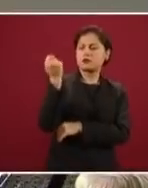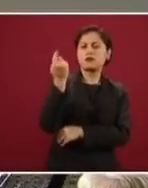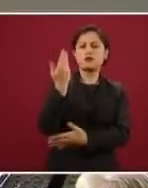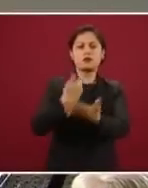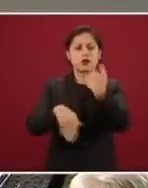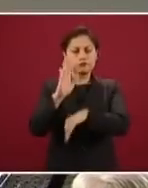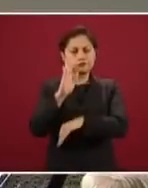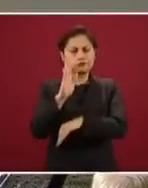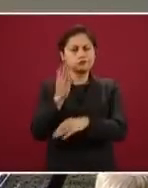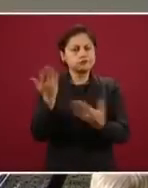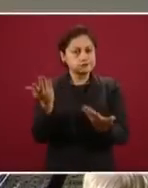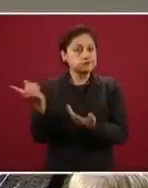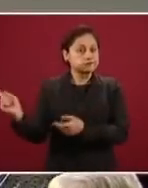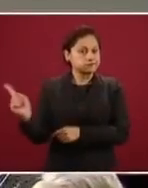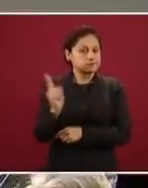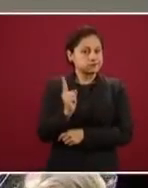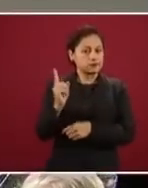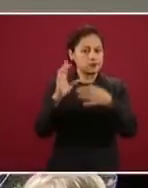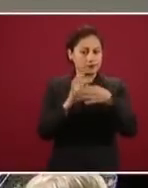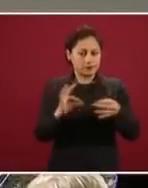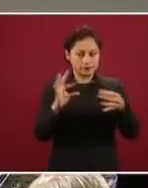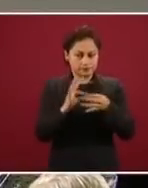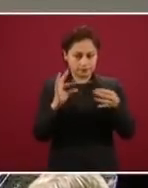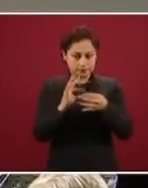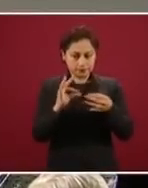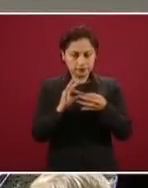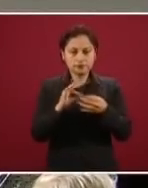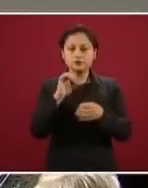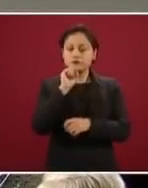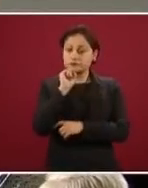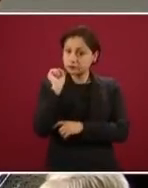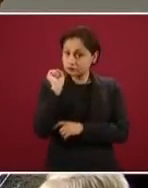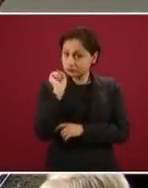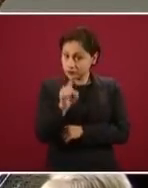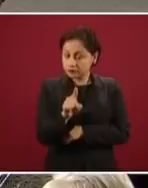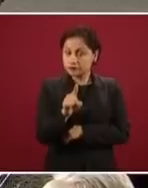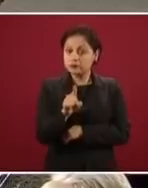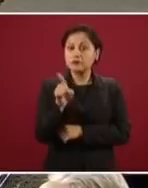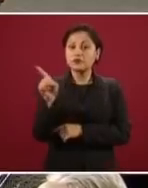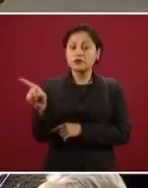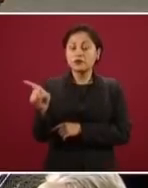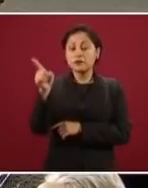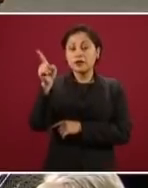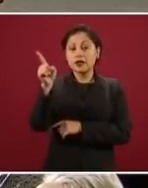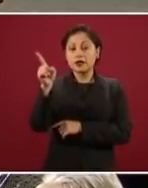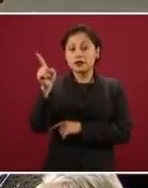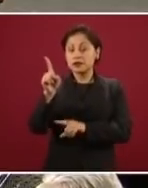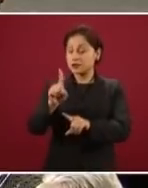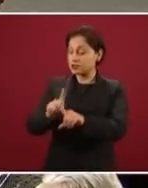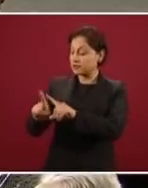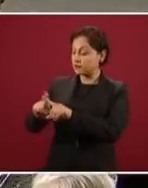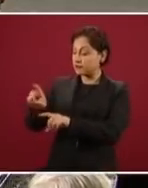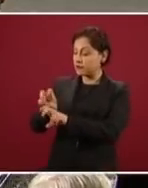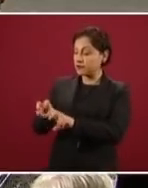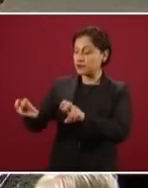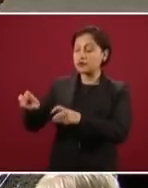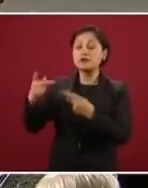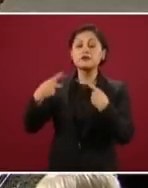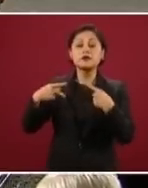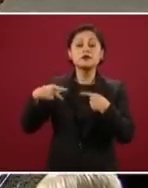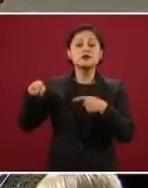y también que los directivos de marca microsoft puedan exponernos